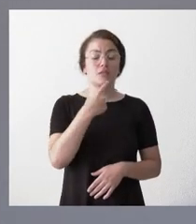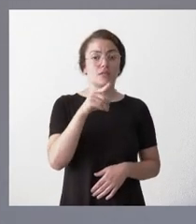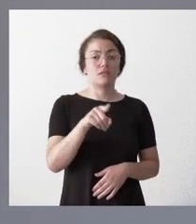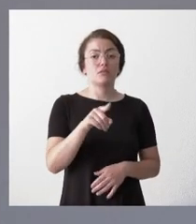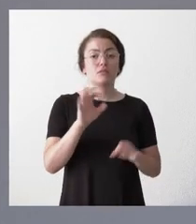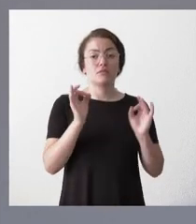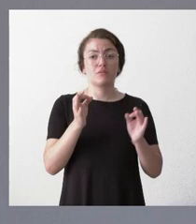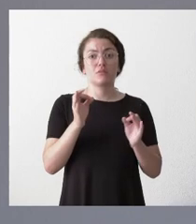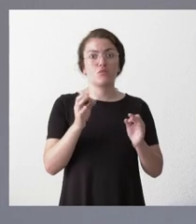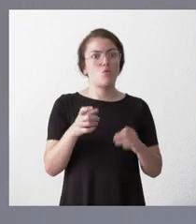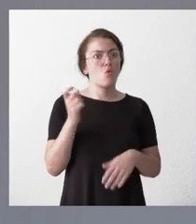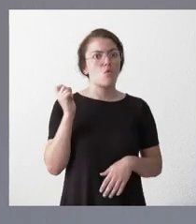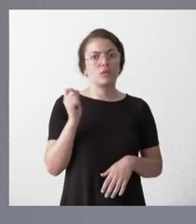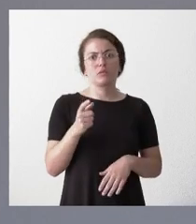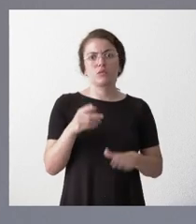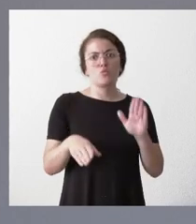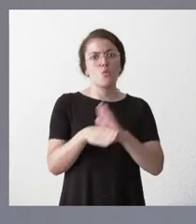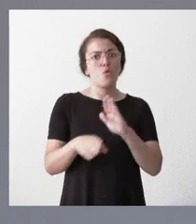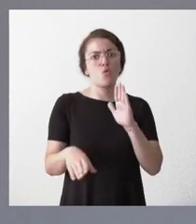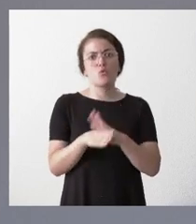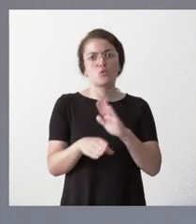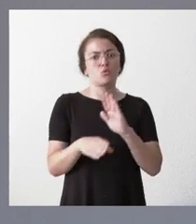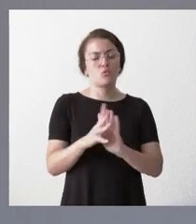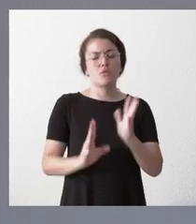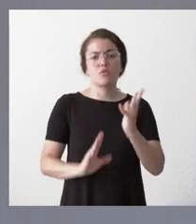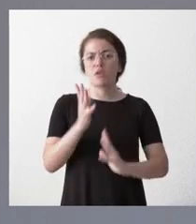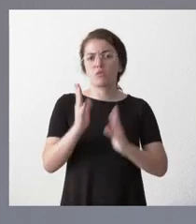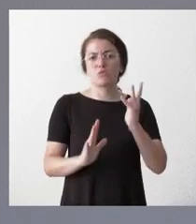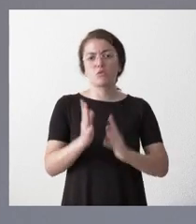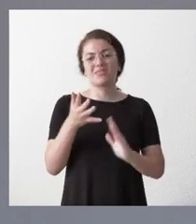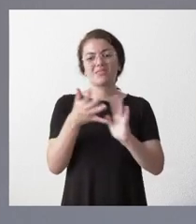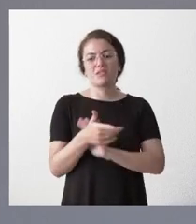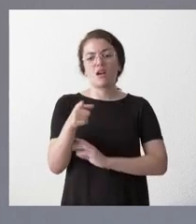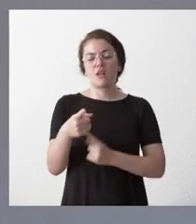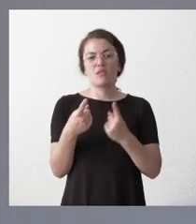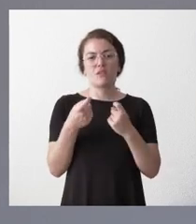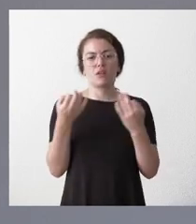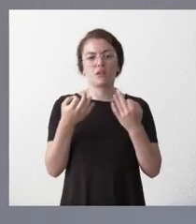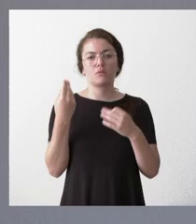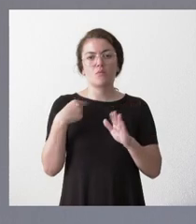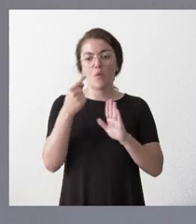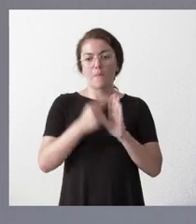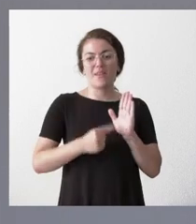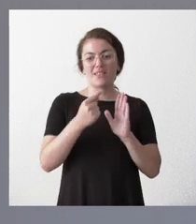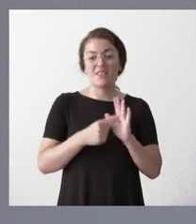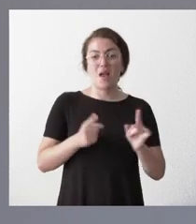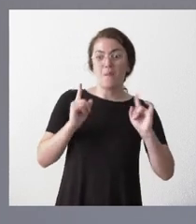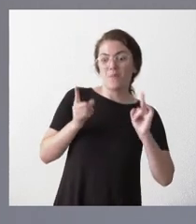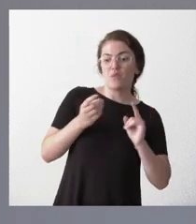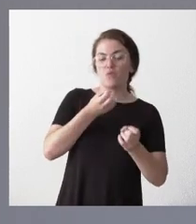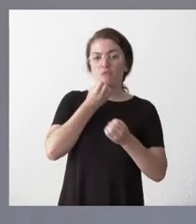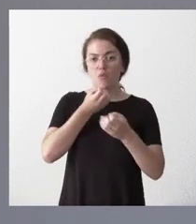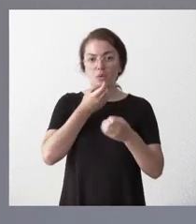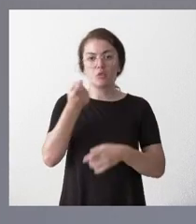sigue produciéndose esa concentración de incendios y, por tanto, ahí es donde es más necesario que nunca todas las medidas de prevención, de información y,